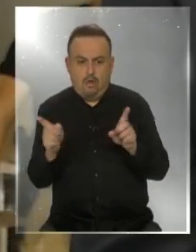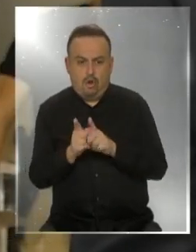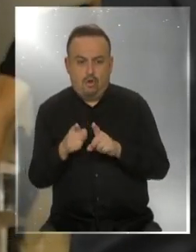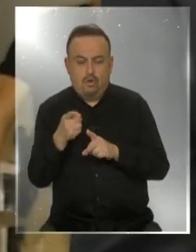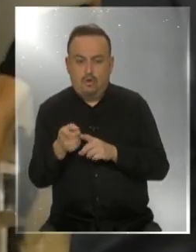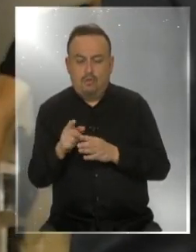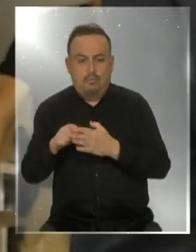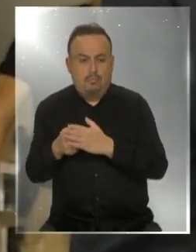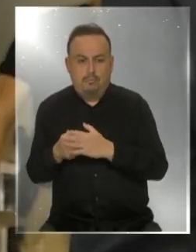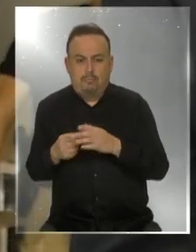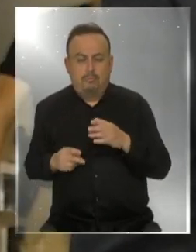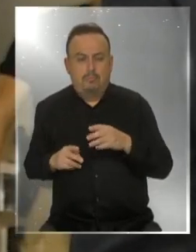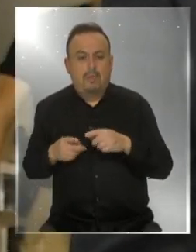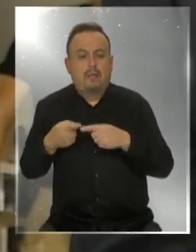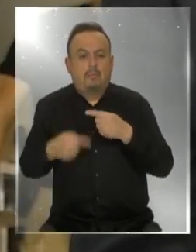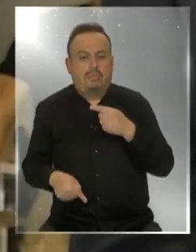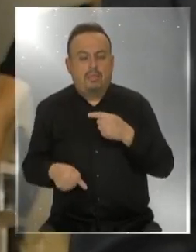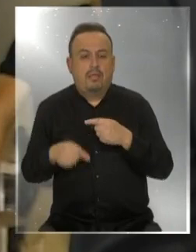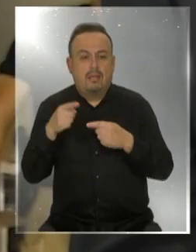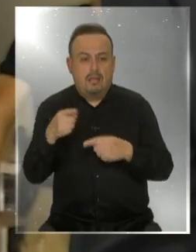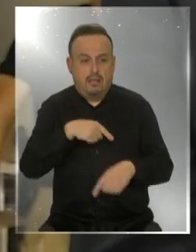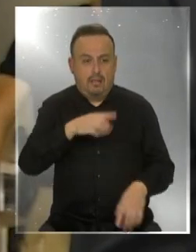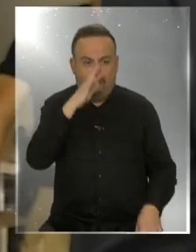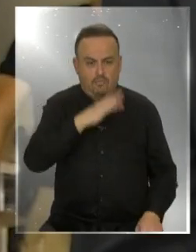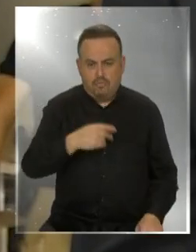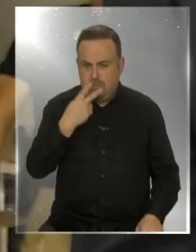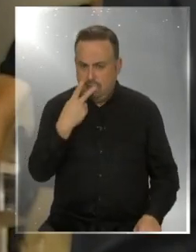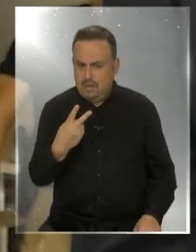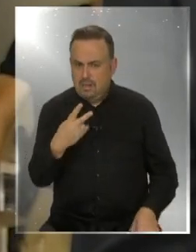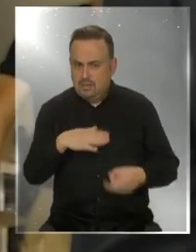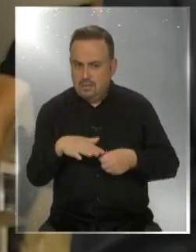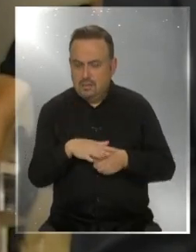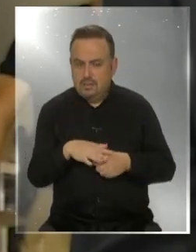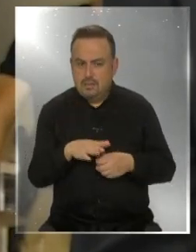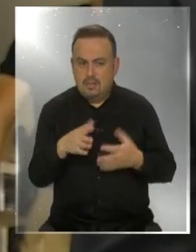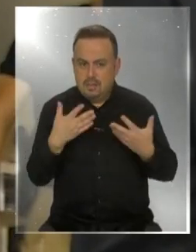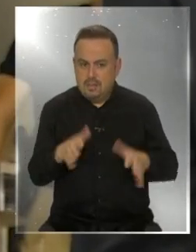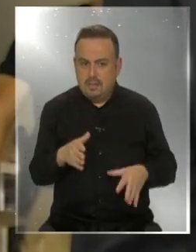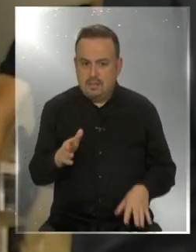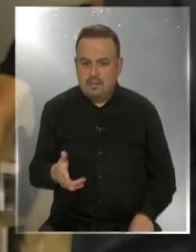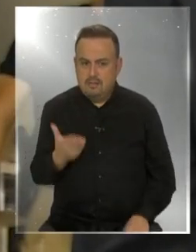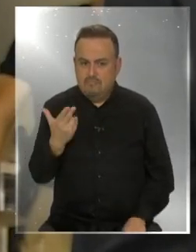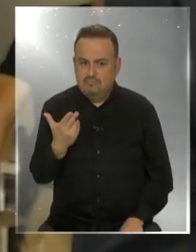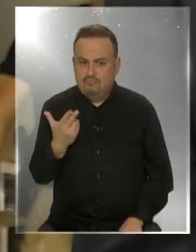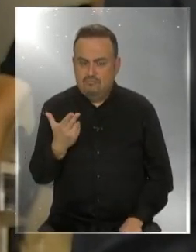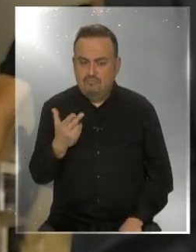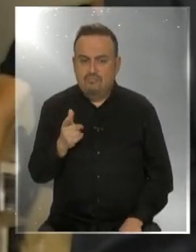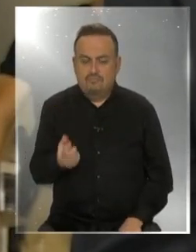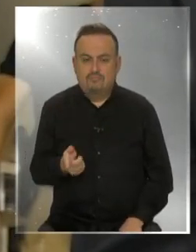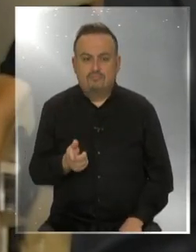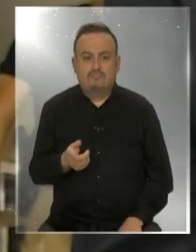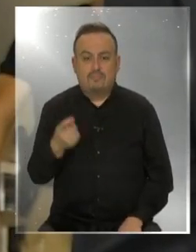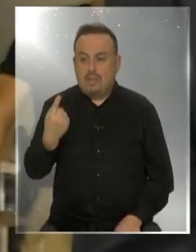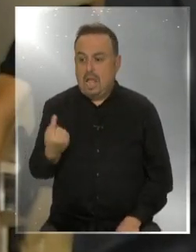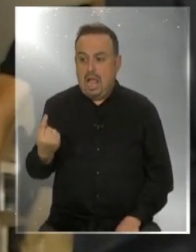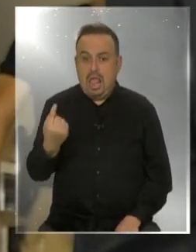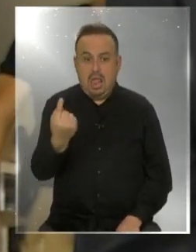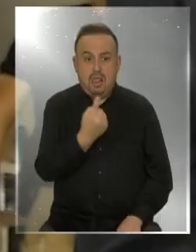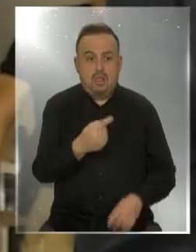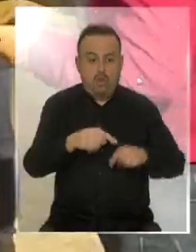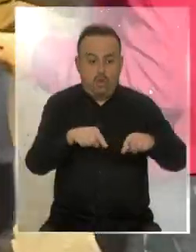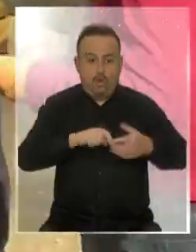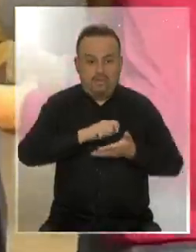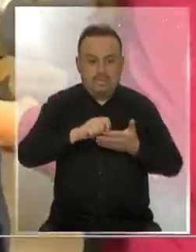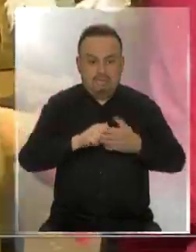los funcionarios dentro del banco también se dieron cuenta de esta situación piense que ya tenía un arma en la mano en cerrándose cada uno en las